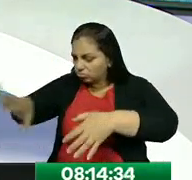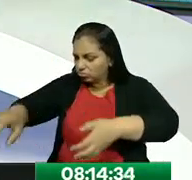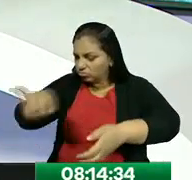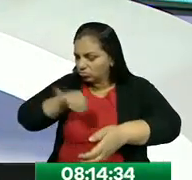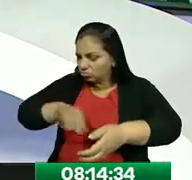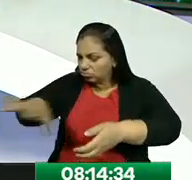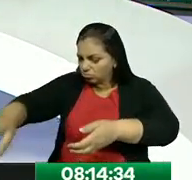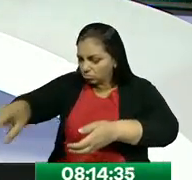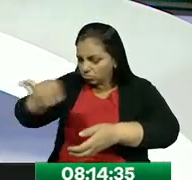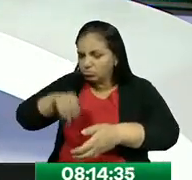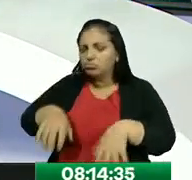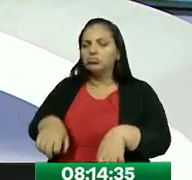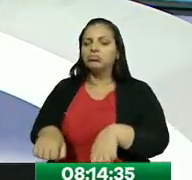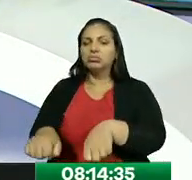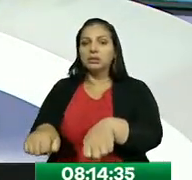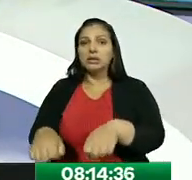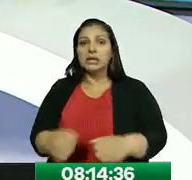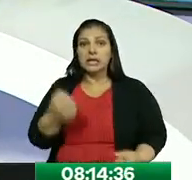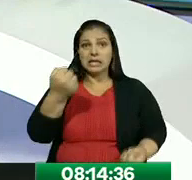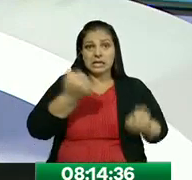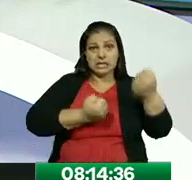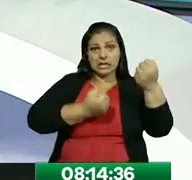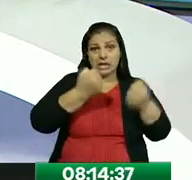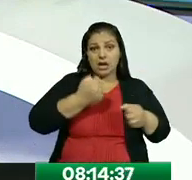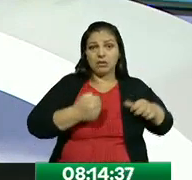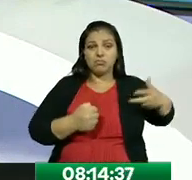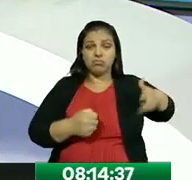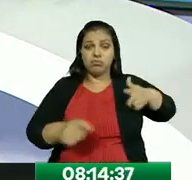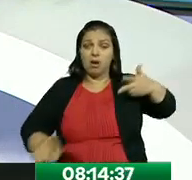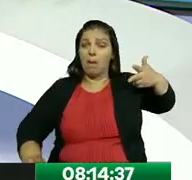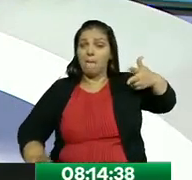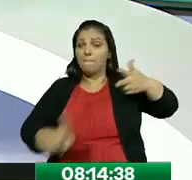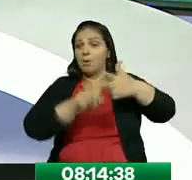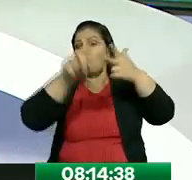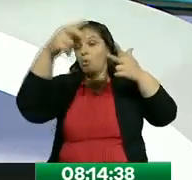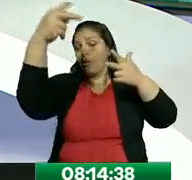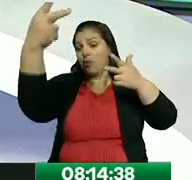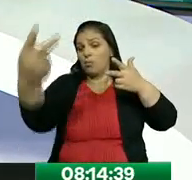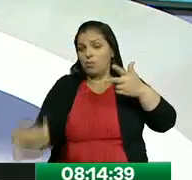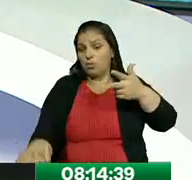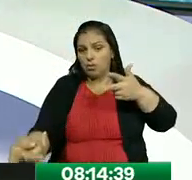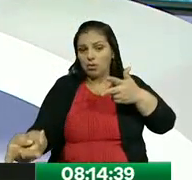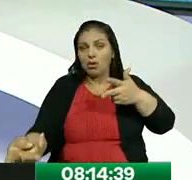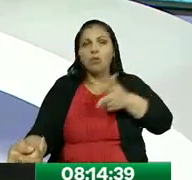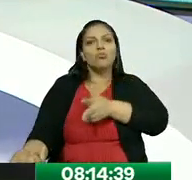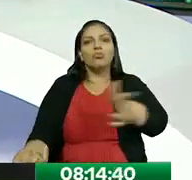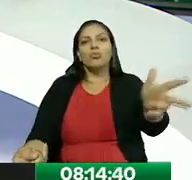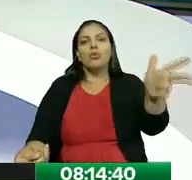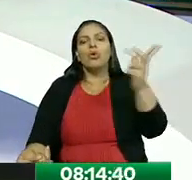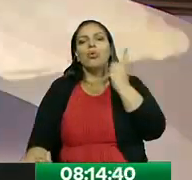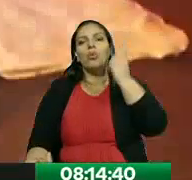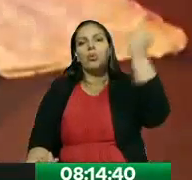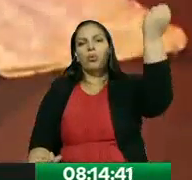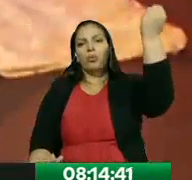El reciclador atropellado en la 19 y Portete es el conductor del auto que se dio a la fuga.